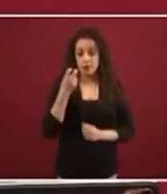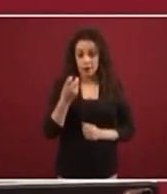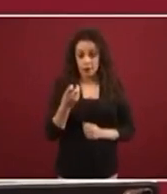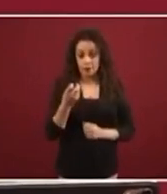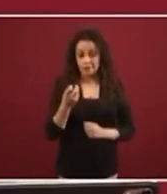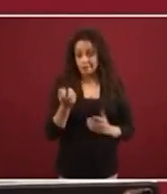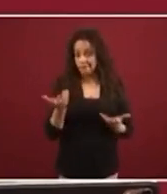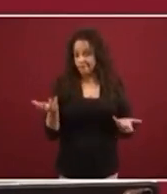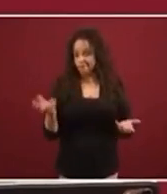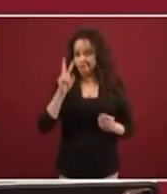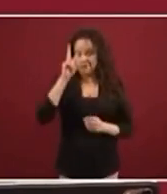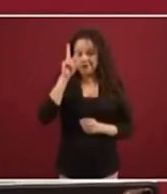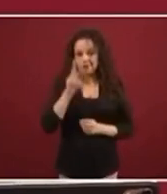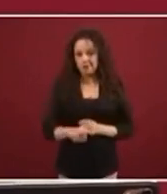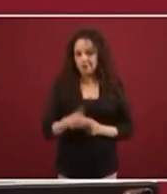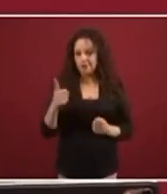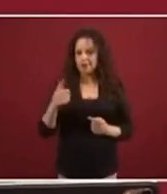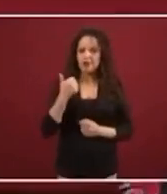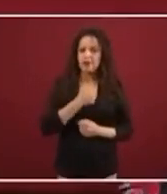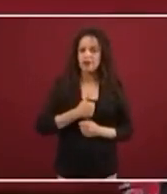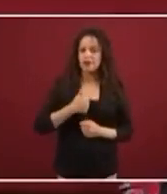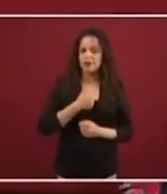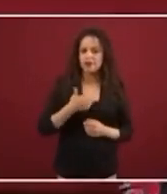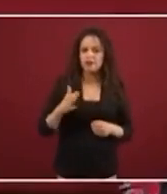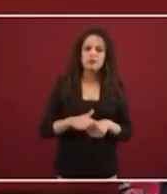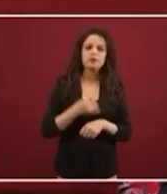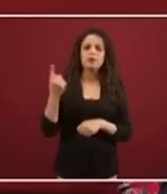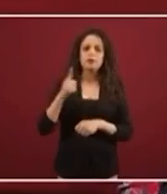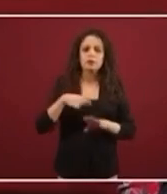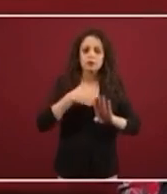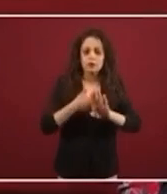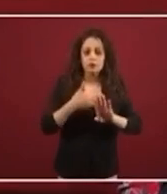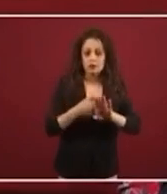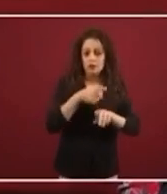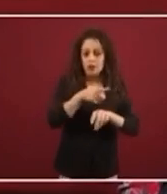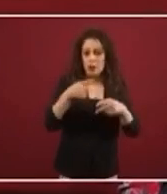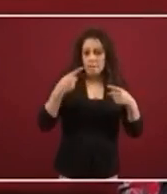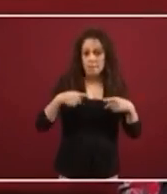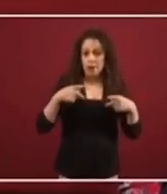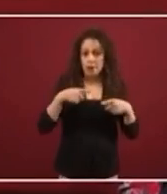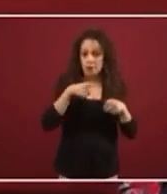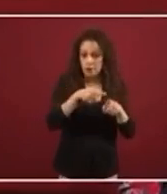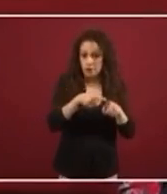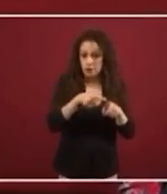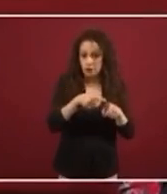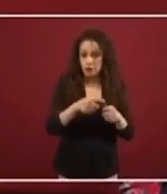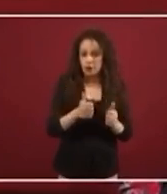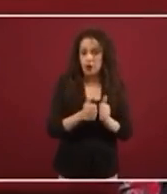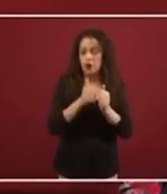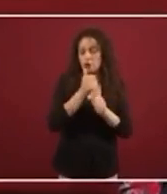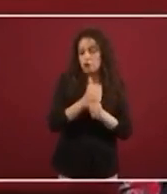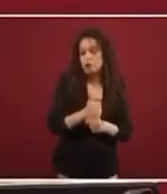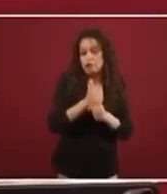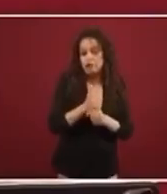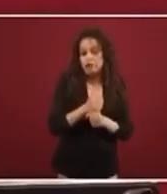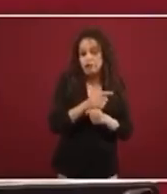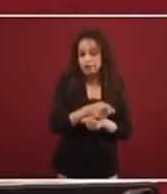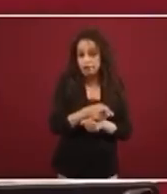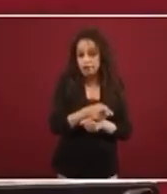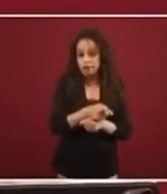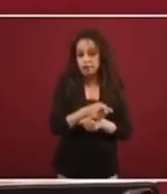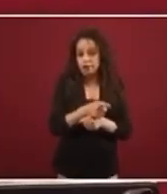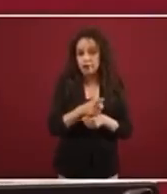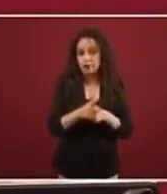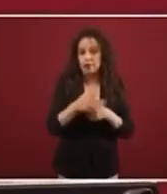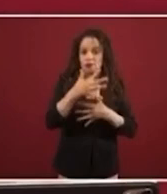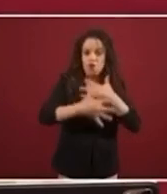situación muy desventajosa, no solo para la persona que sufre la agresión, y expresamos nuestra solidaridad y profundo respeto y